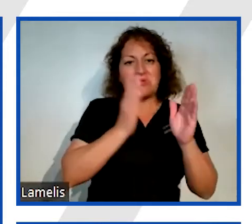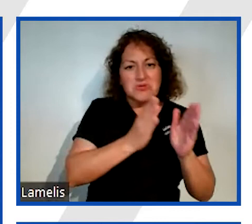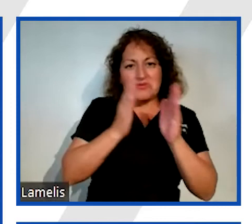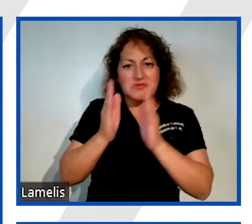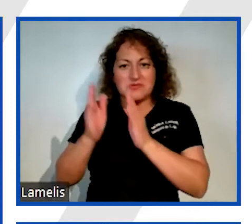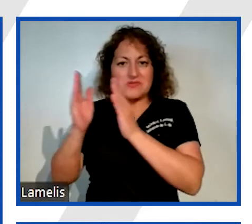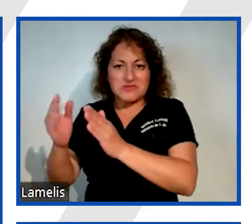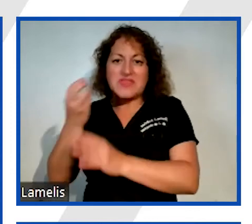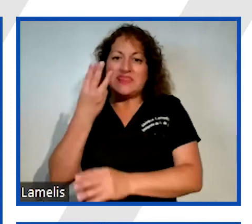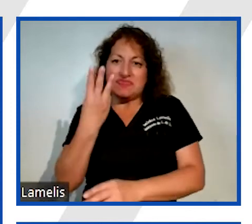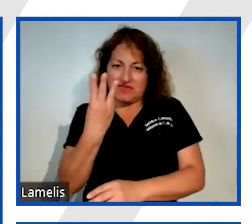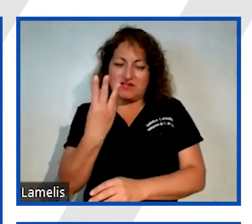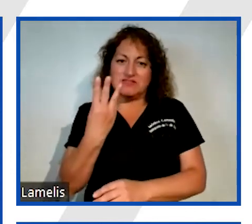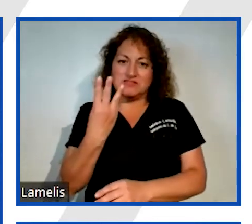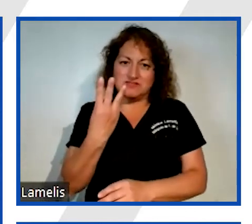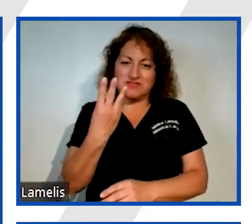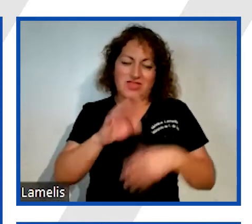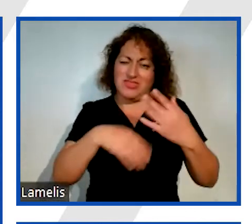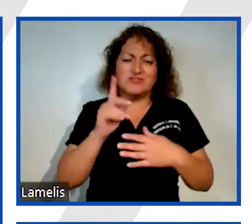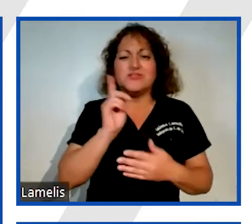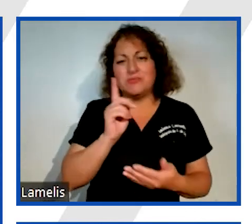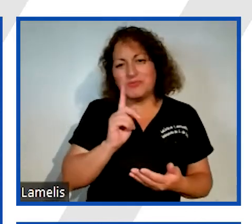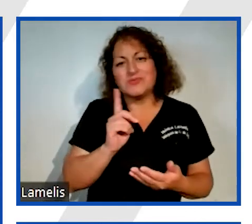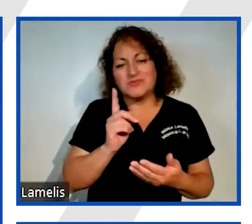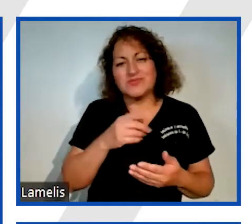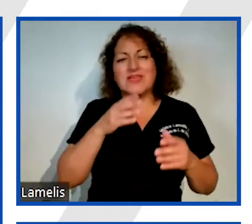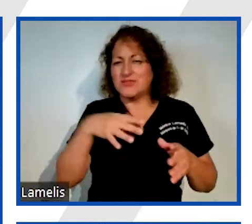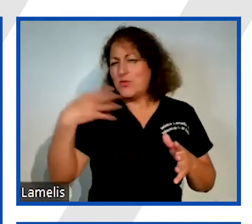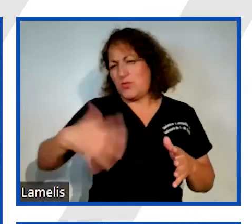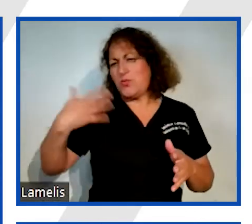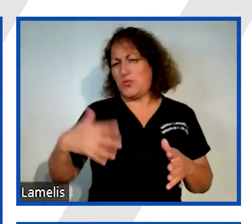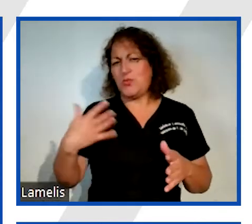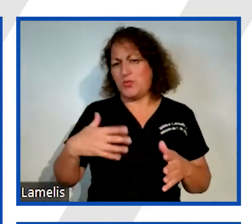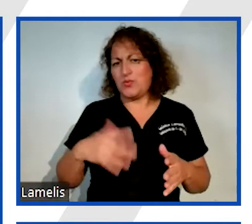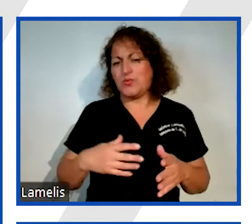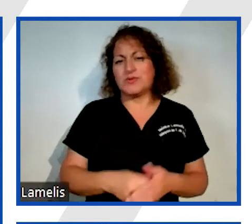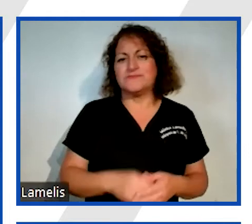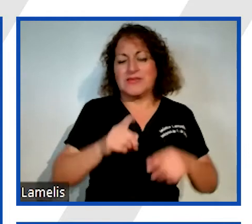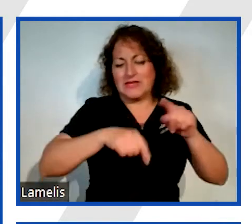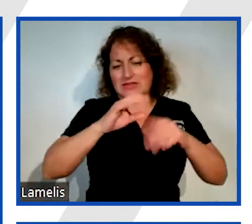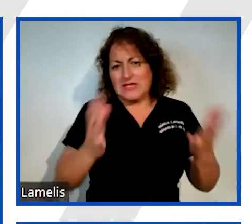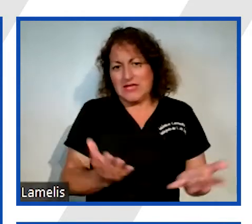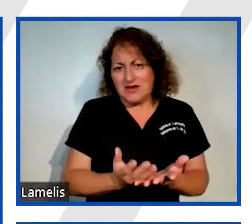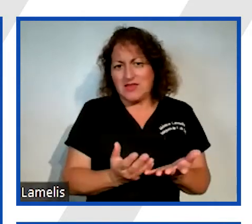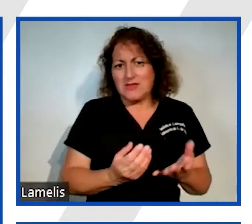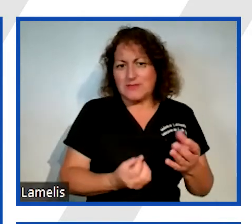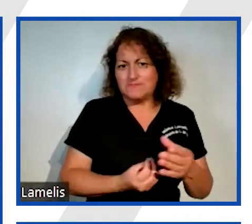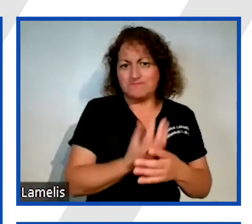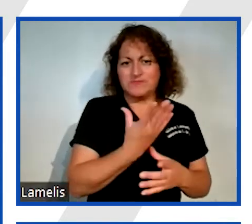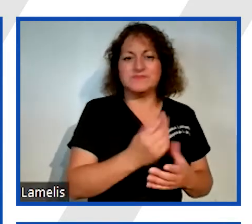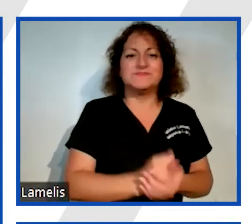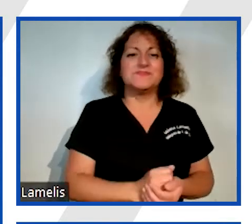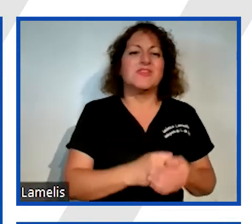grandes hitos no es tan alentador yo sí estos son los peritos más grandes de las de la creación de la tierra que son cuando nación sistema solar